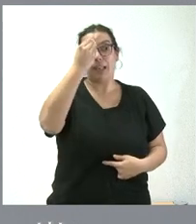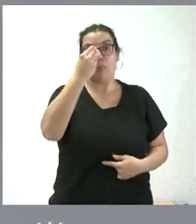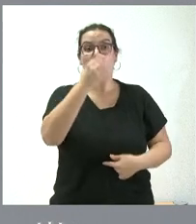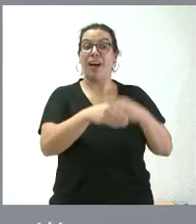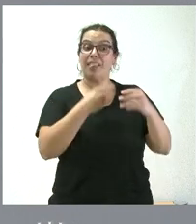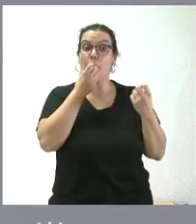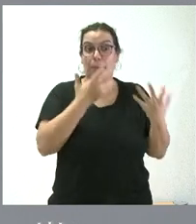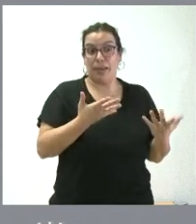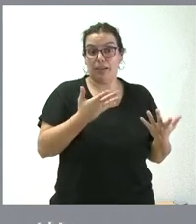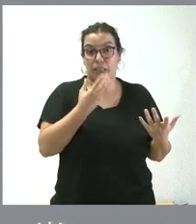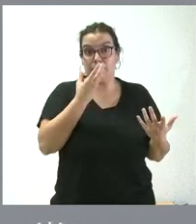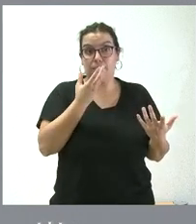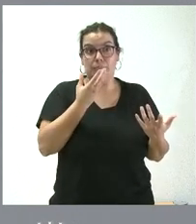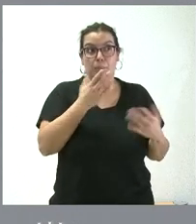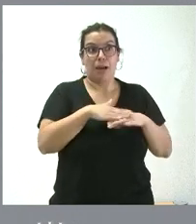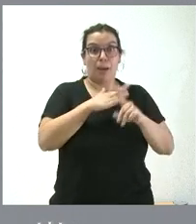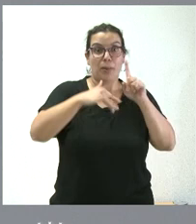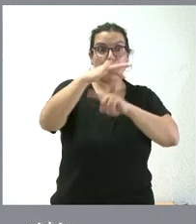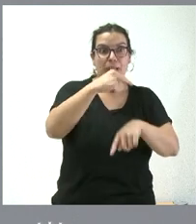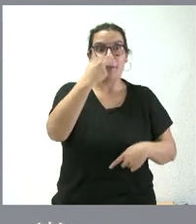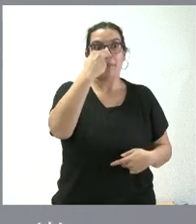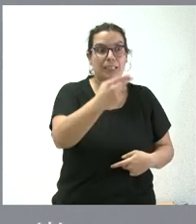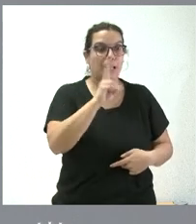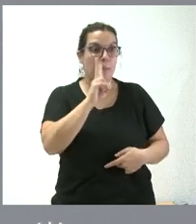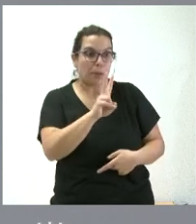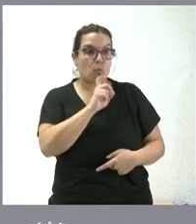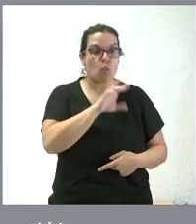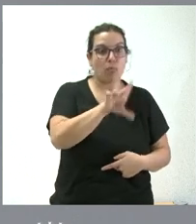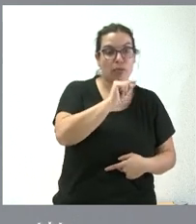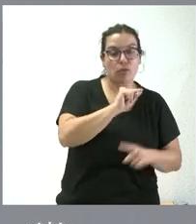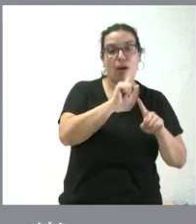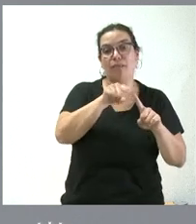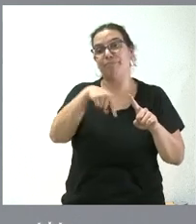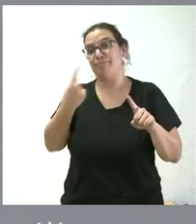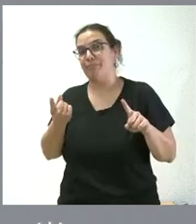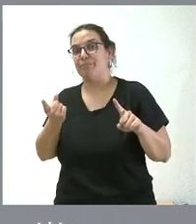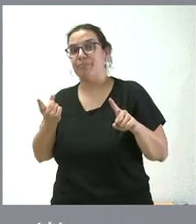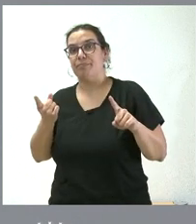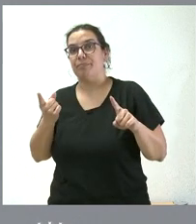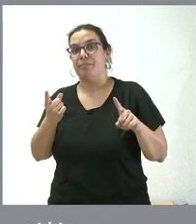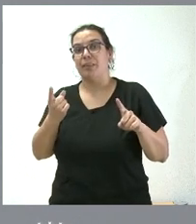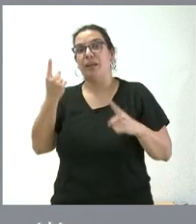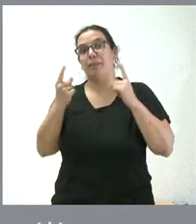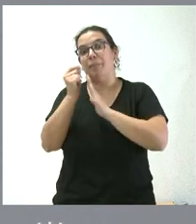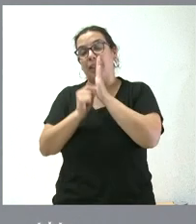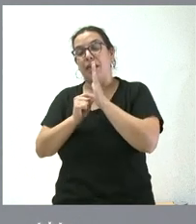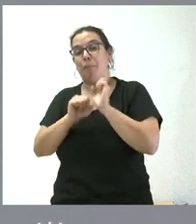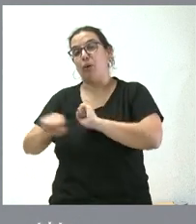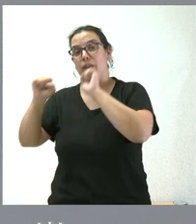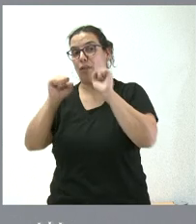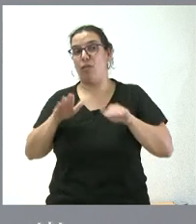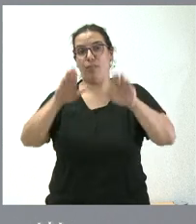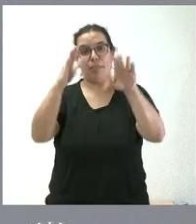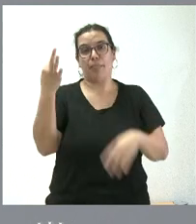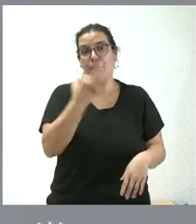conjunto del medio ambiente visitándolo etcétera etcétera Pues también esto es plenamente compatible con medidas de protección en determinados